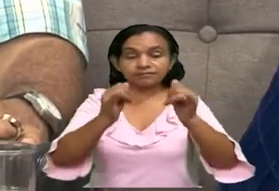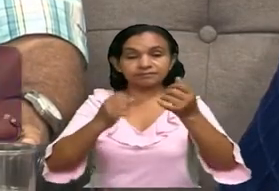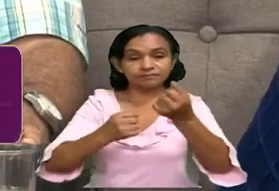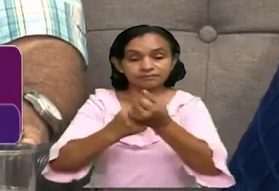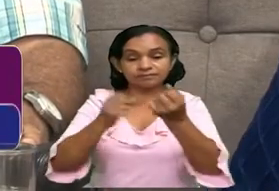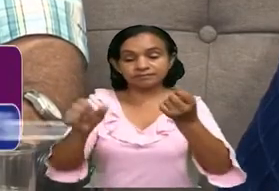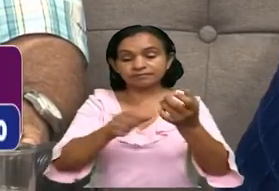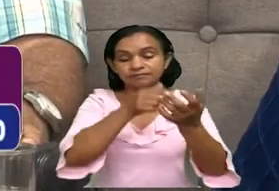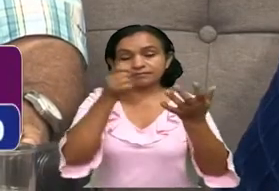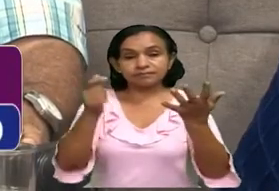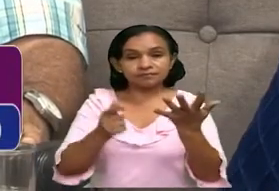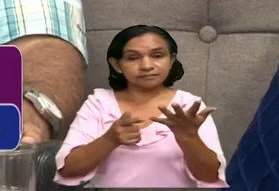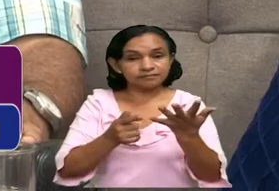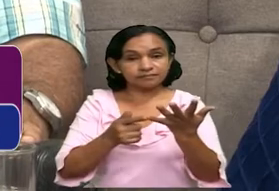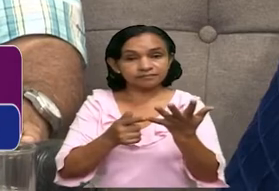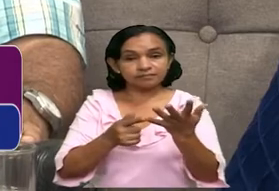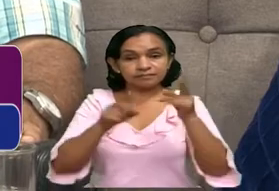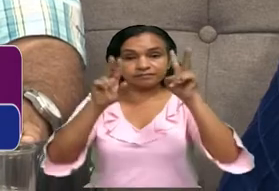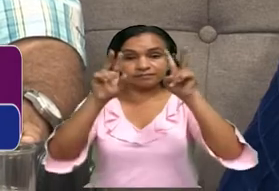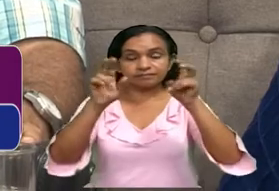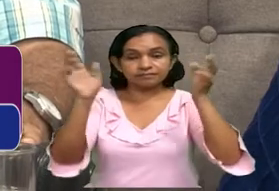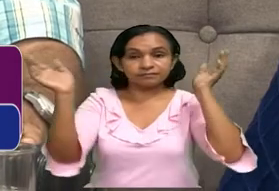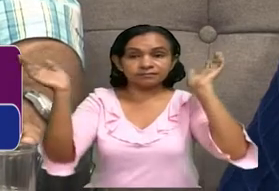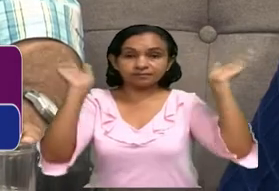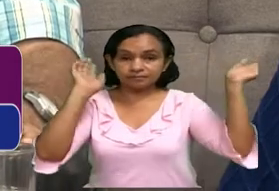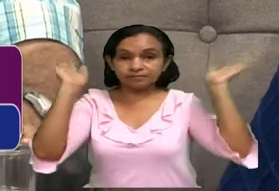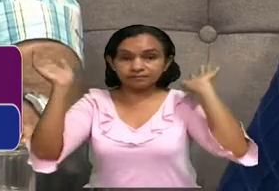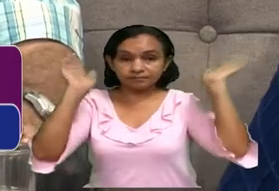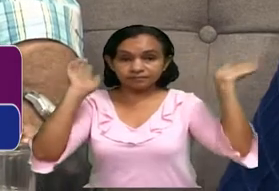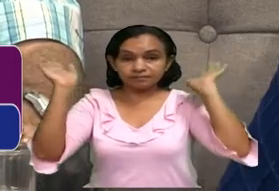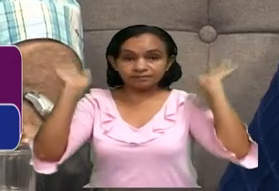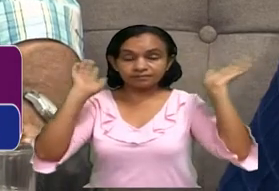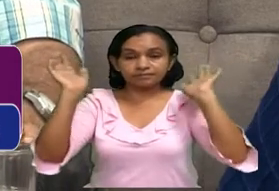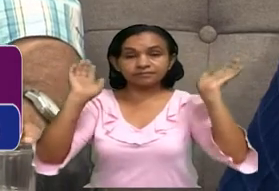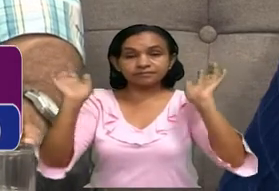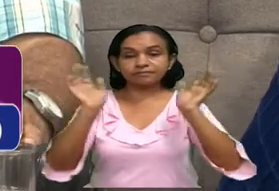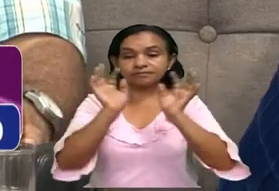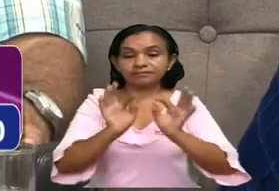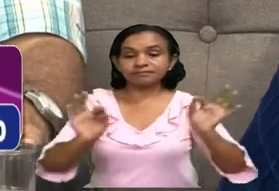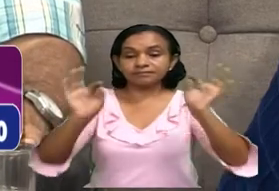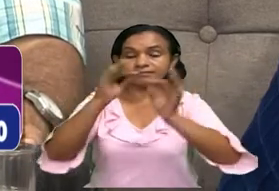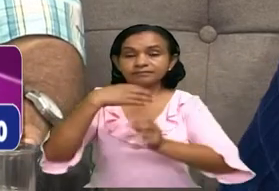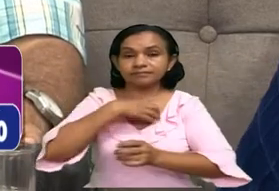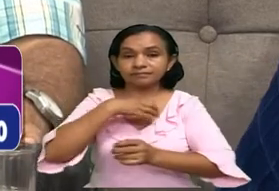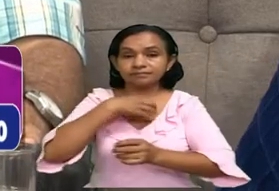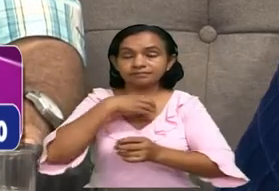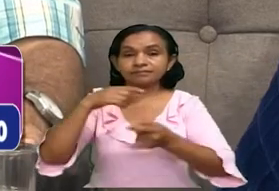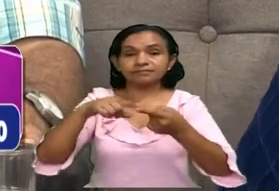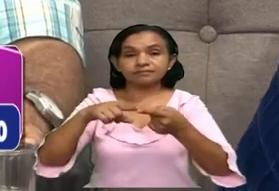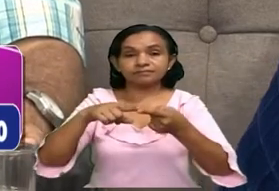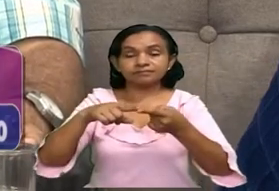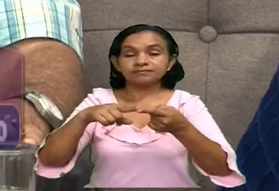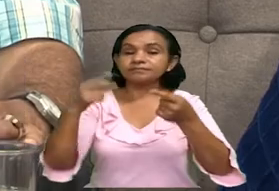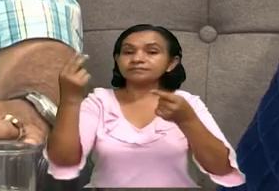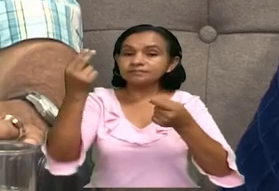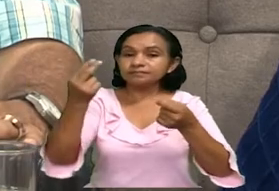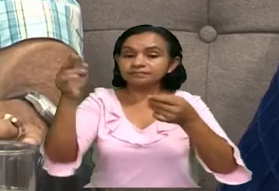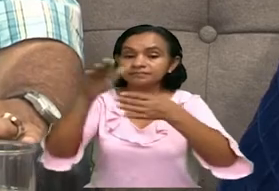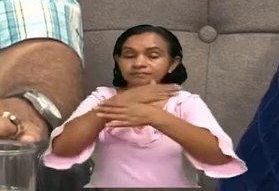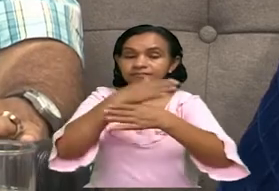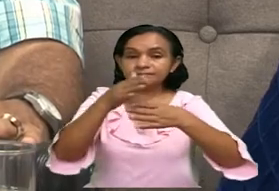El otro tema es el tema de mercados, que es tan importante para nosotros, la implementación de sistemas de